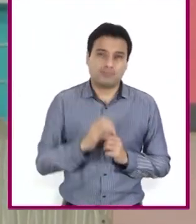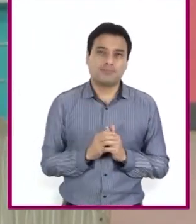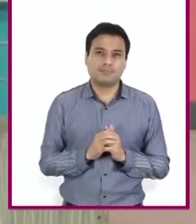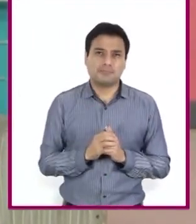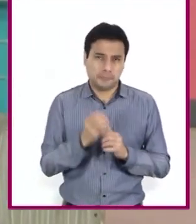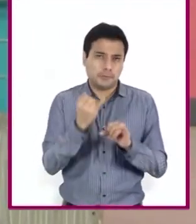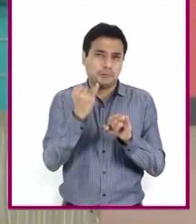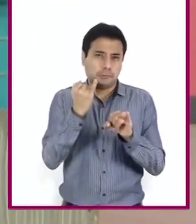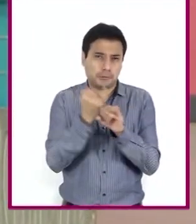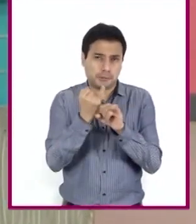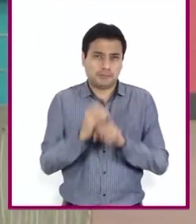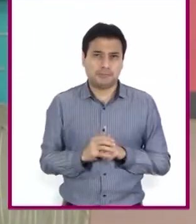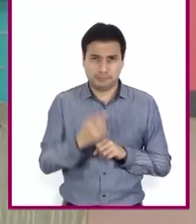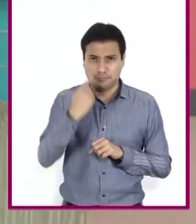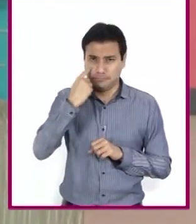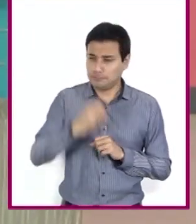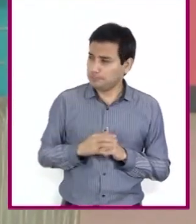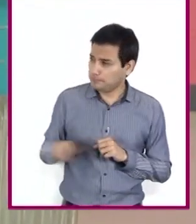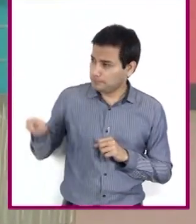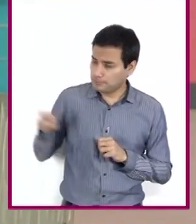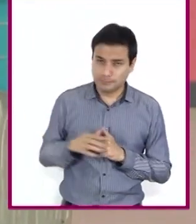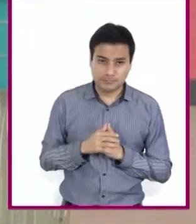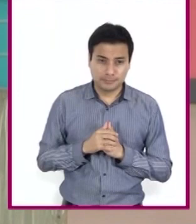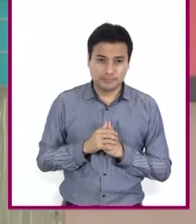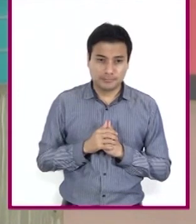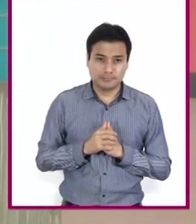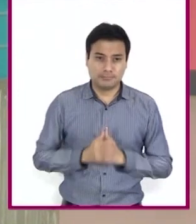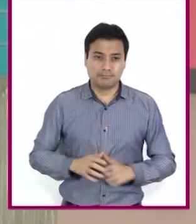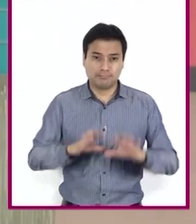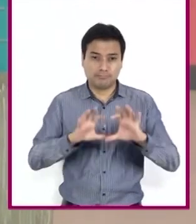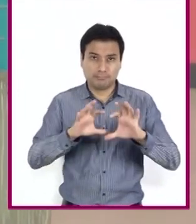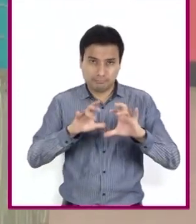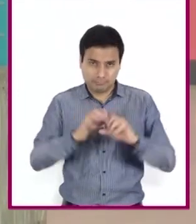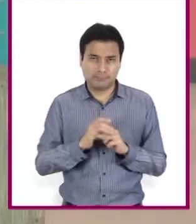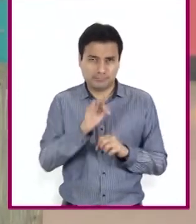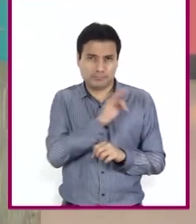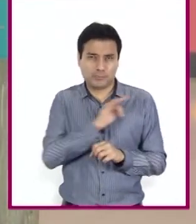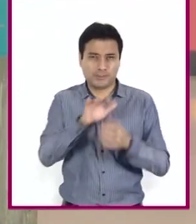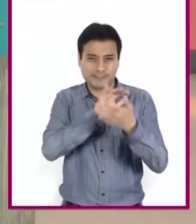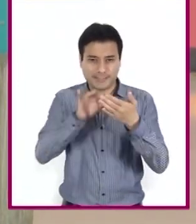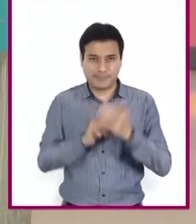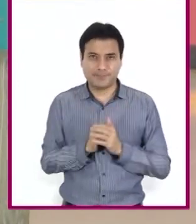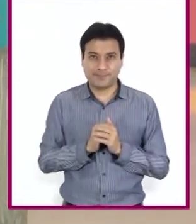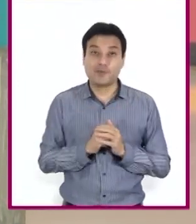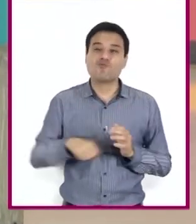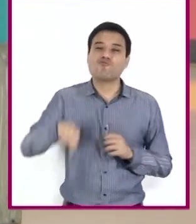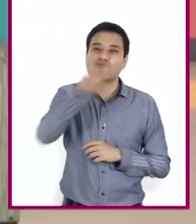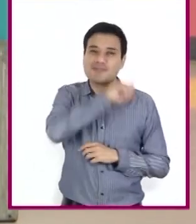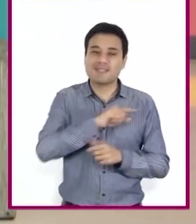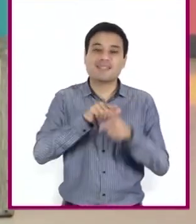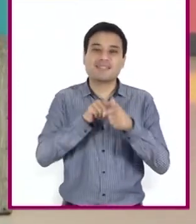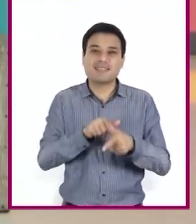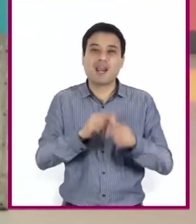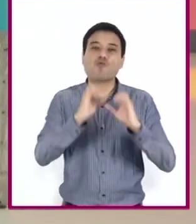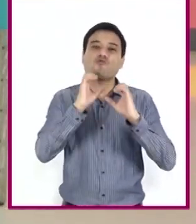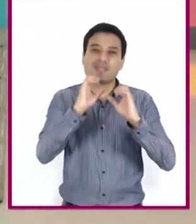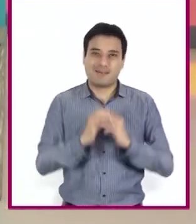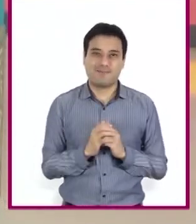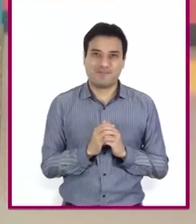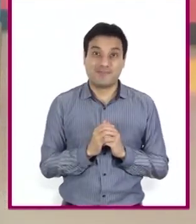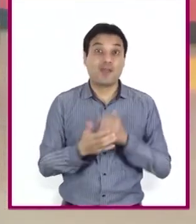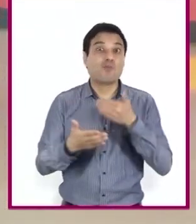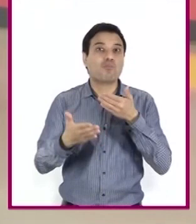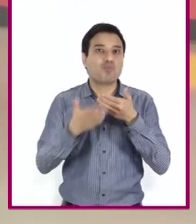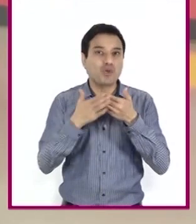la página electrónica que se presenta en pantalla. Sigan cuidándose y aprendiendo desde casa. En la siguiente